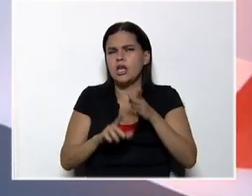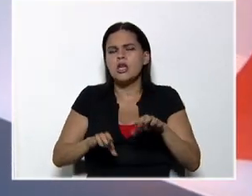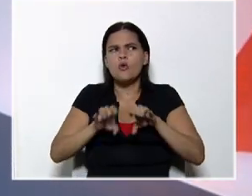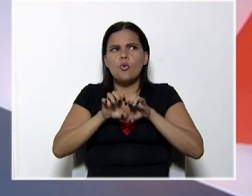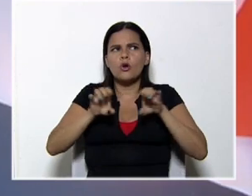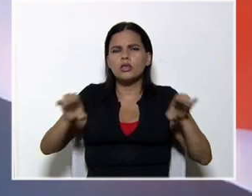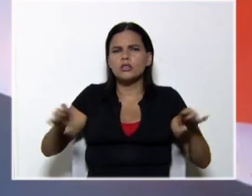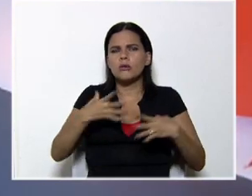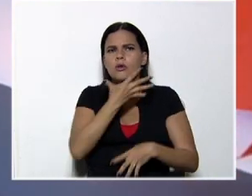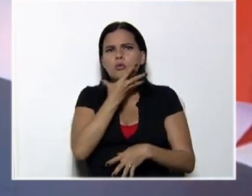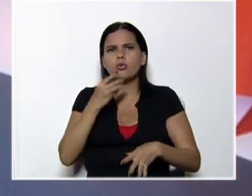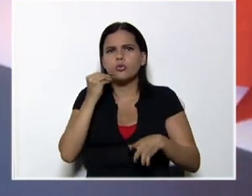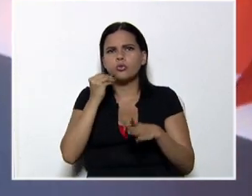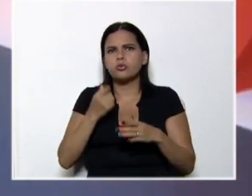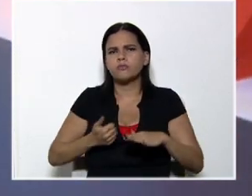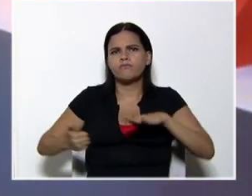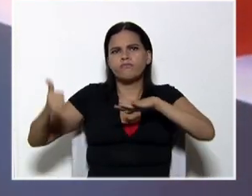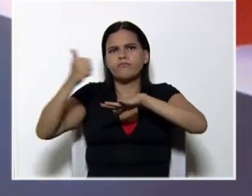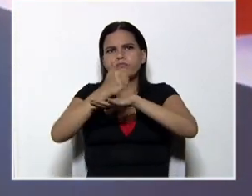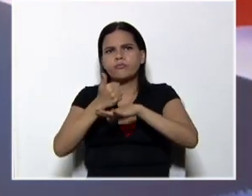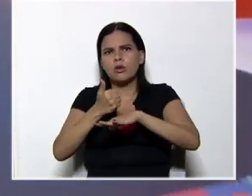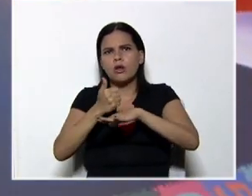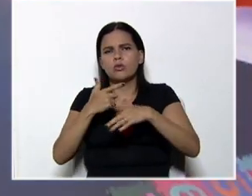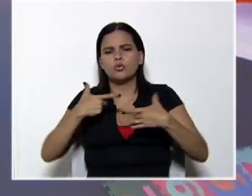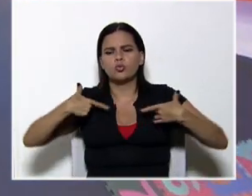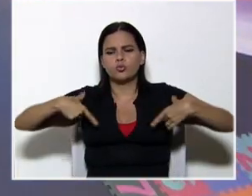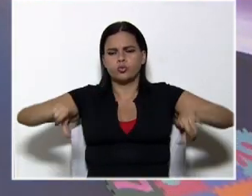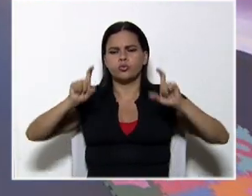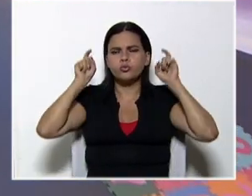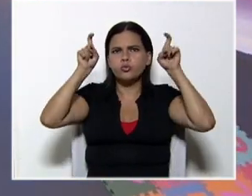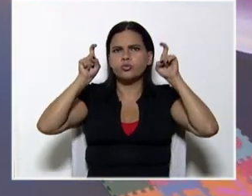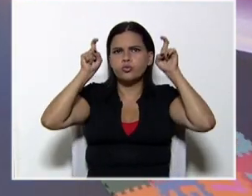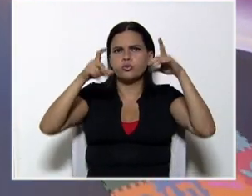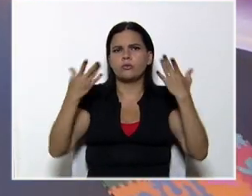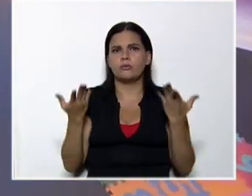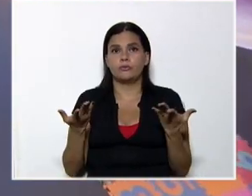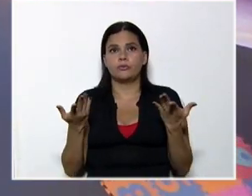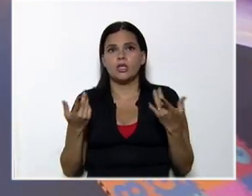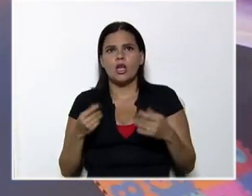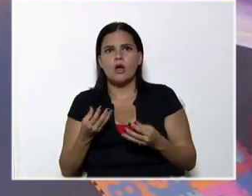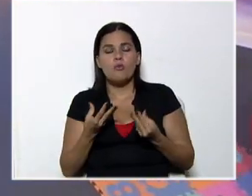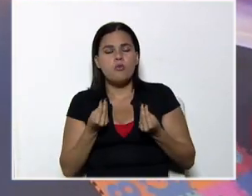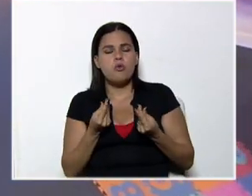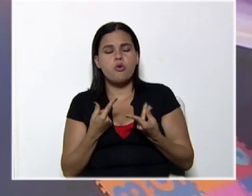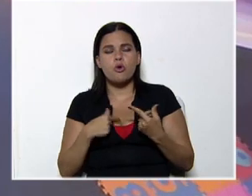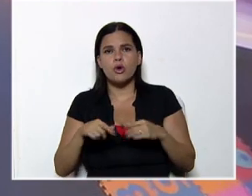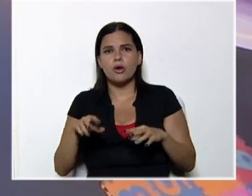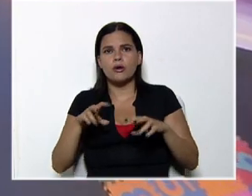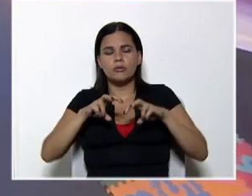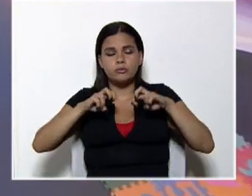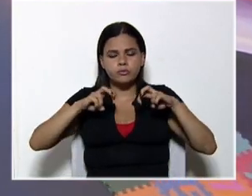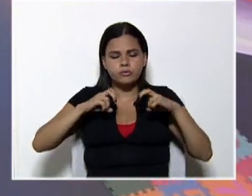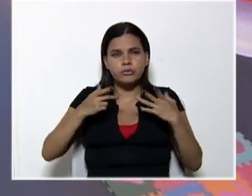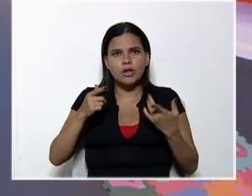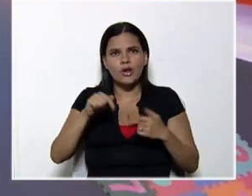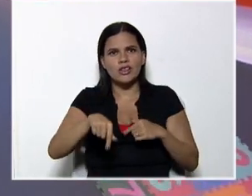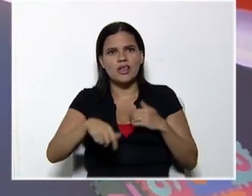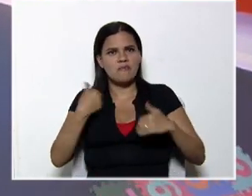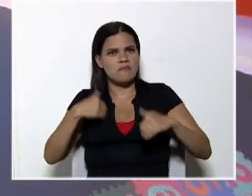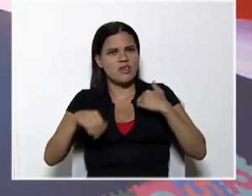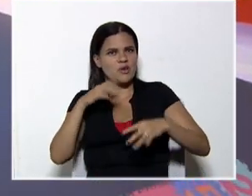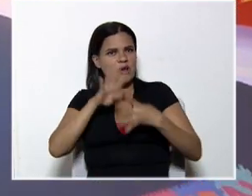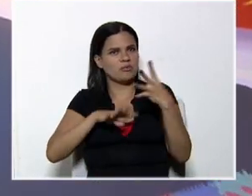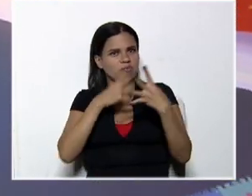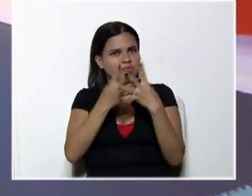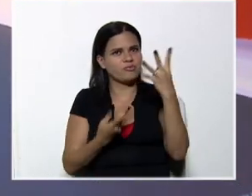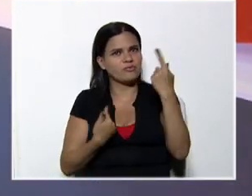para jóvenes y adultos en todas las áreas de formación. Es mucho lo que vamos a explorar este miércoles de Matemática para